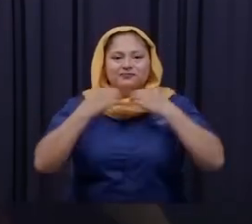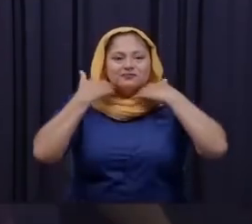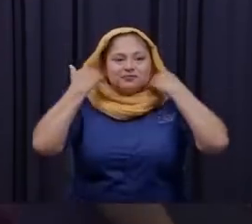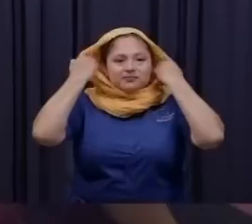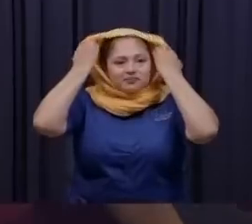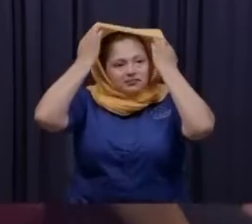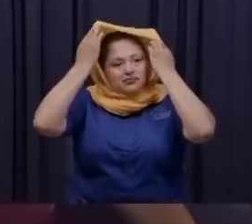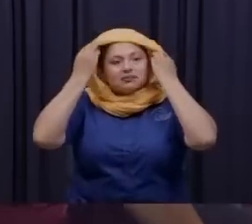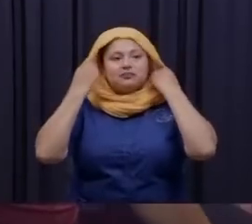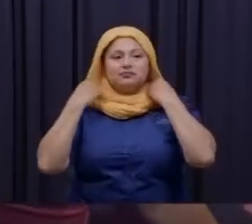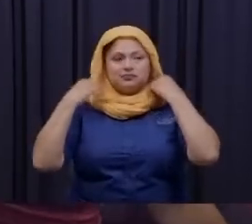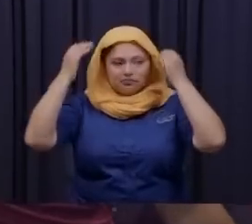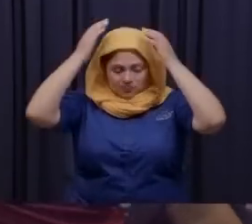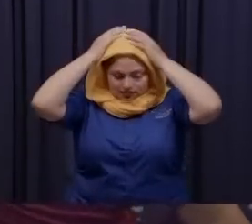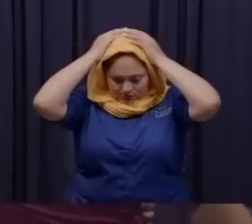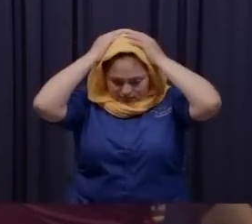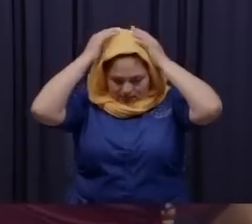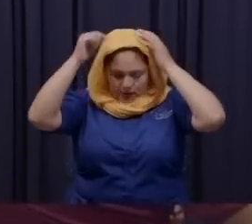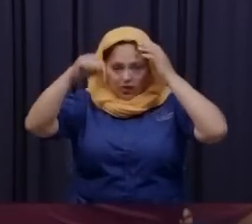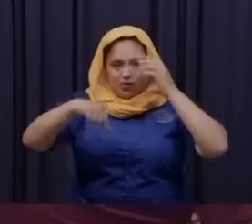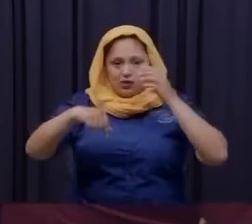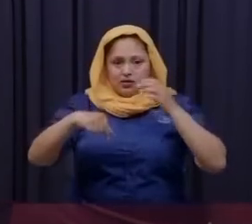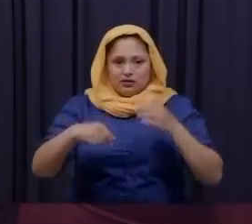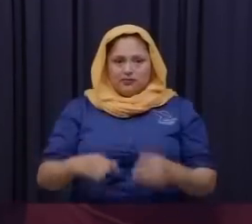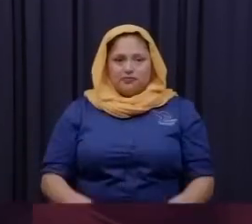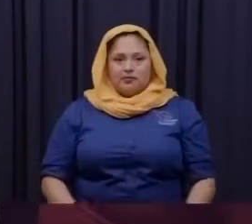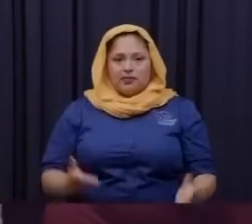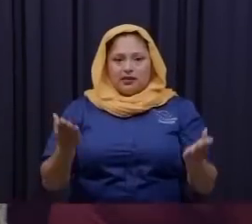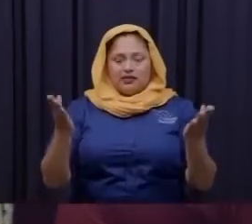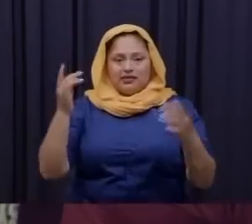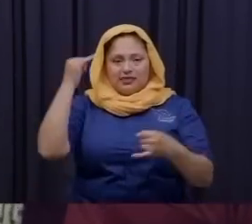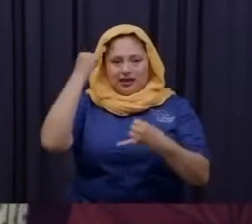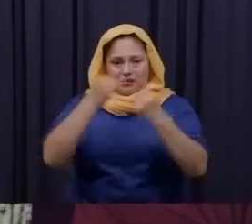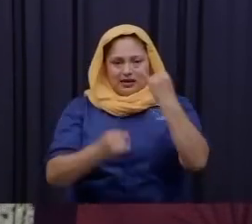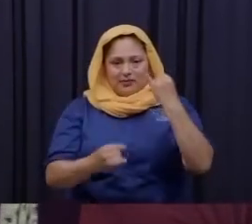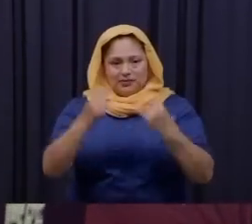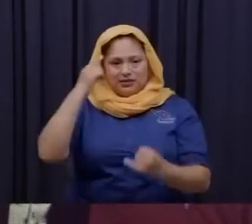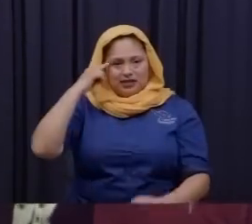Este día lo estamos cerrando con una bendición especial.